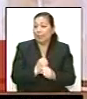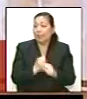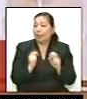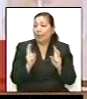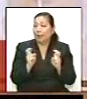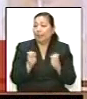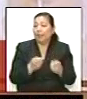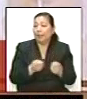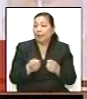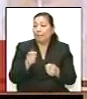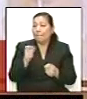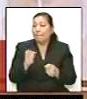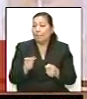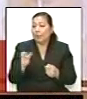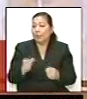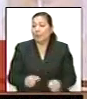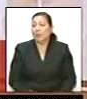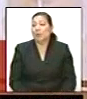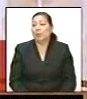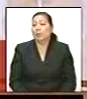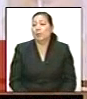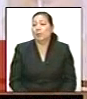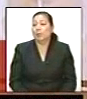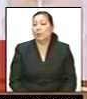de movilidad de personas para los